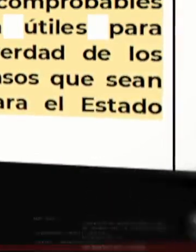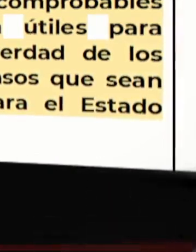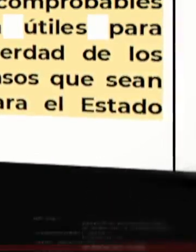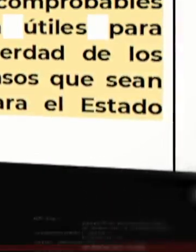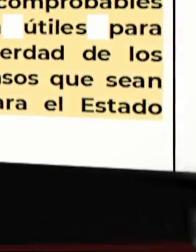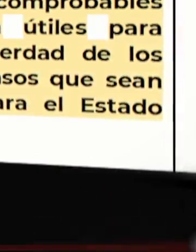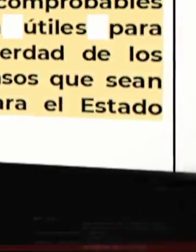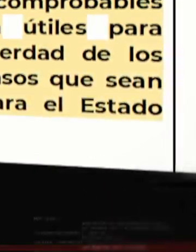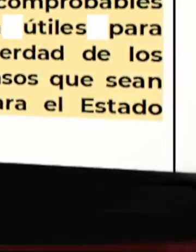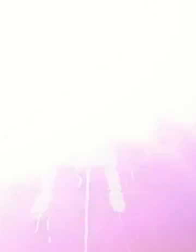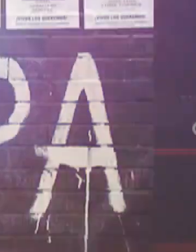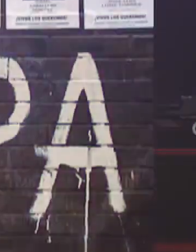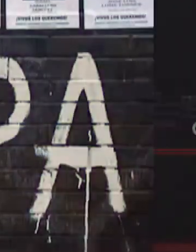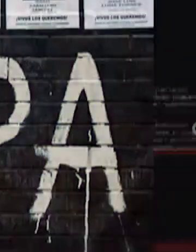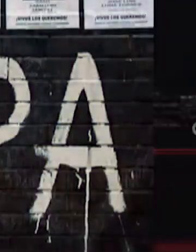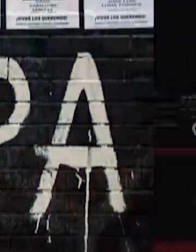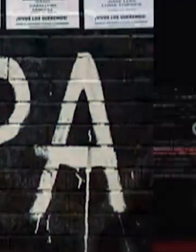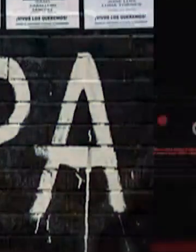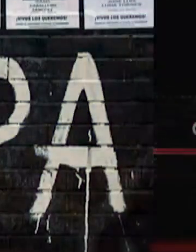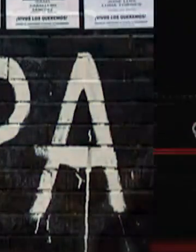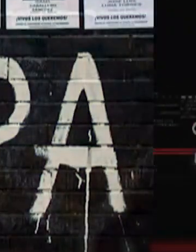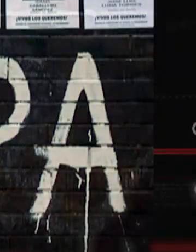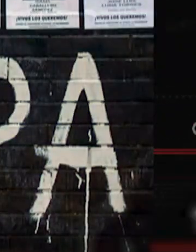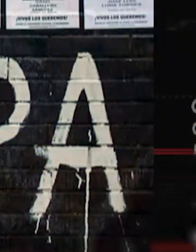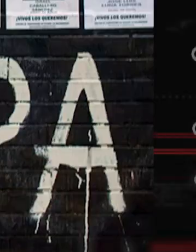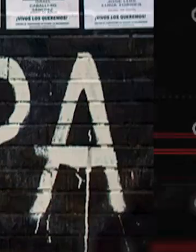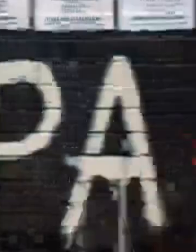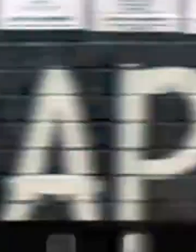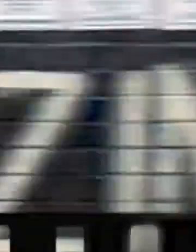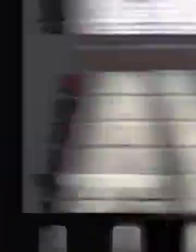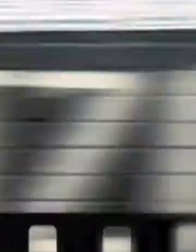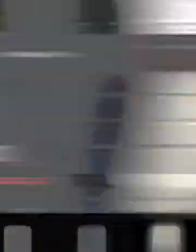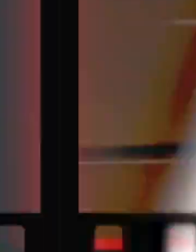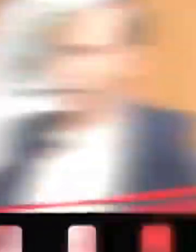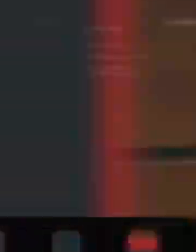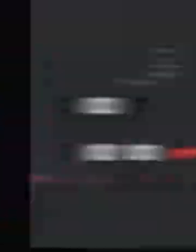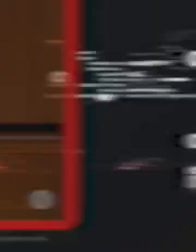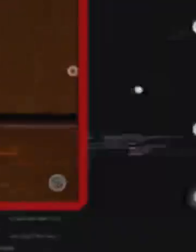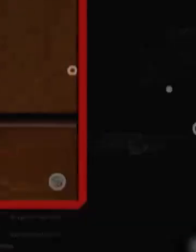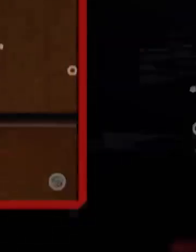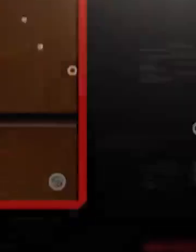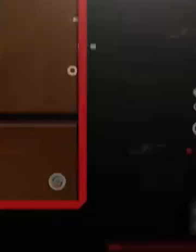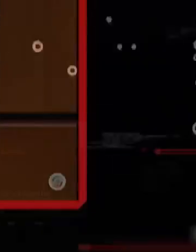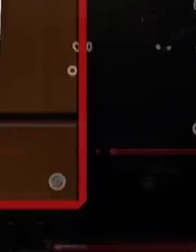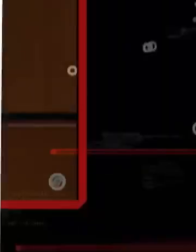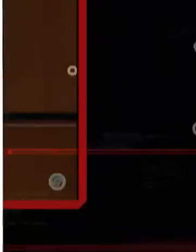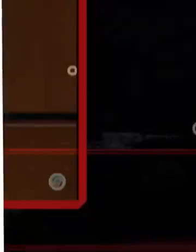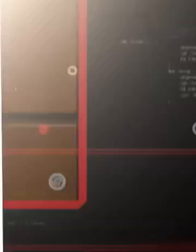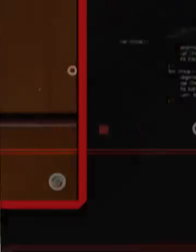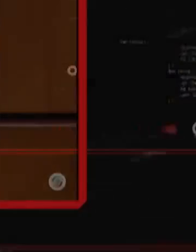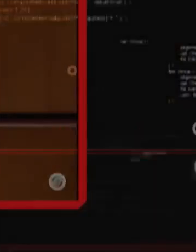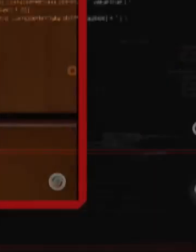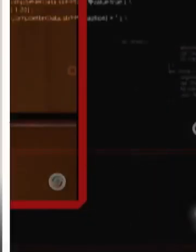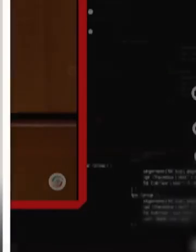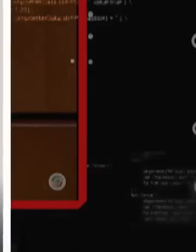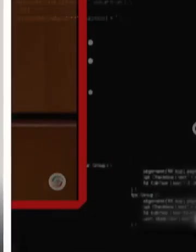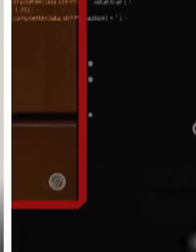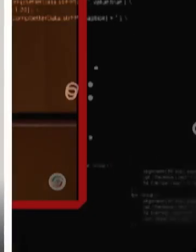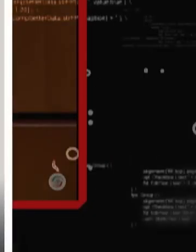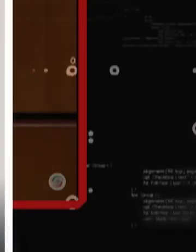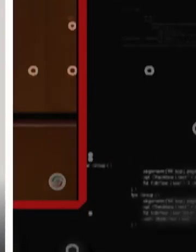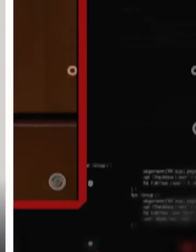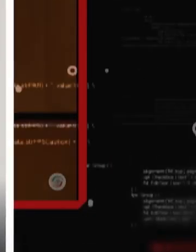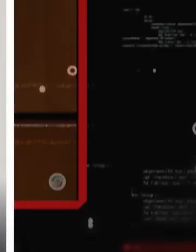mexicano, entre ellos el caso Ayotzinapa. Falso que la reforma a la ley de amparo atente contra los derechos humanos.